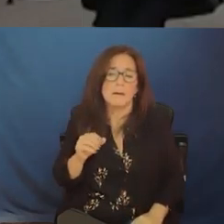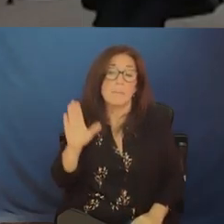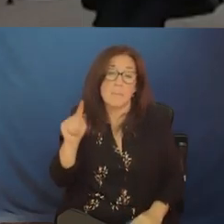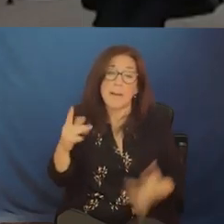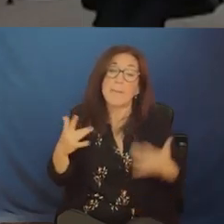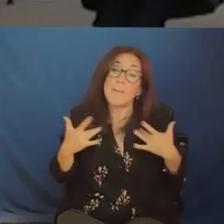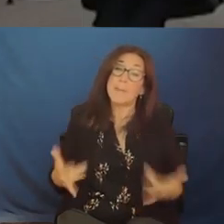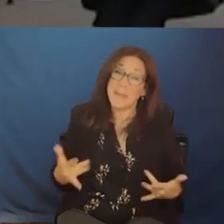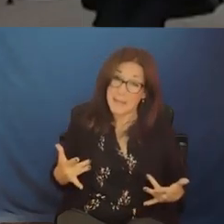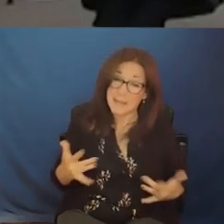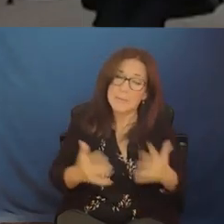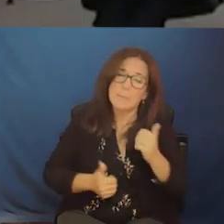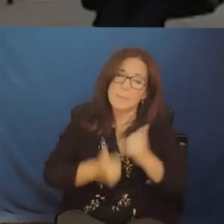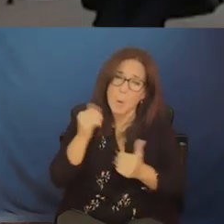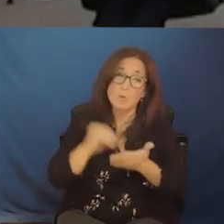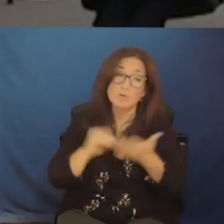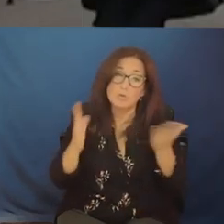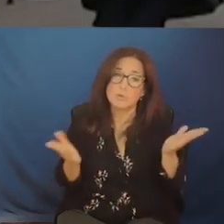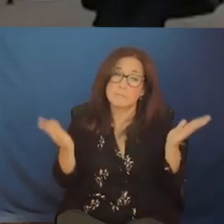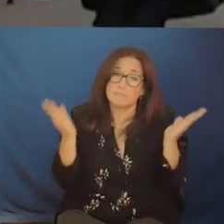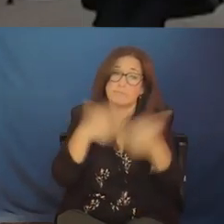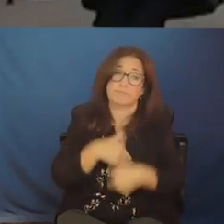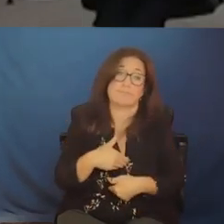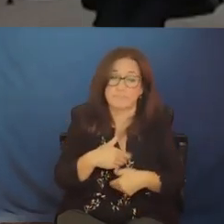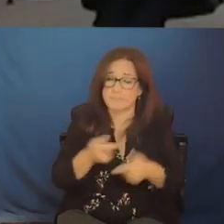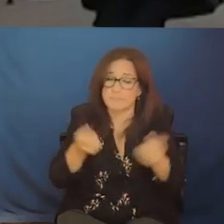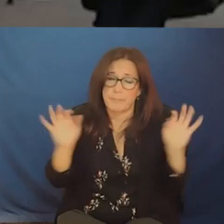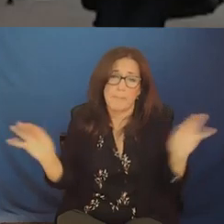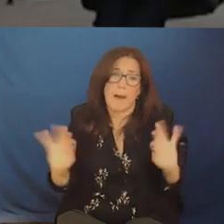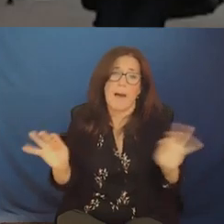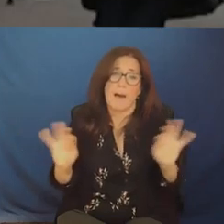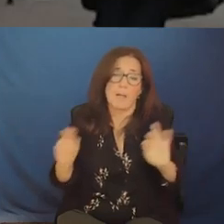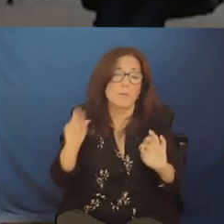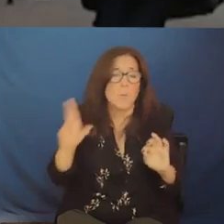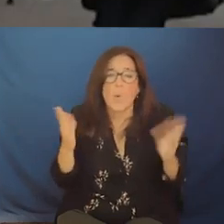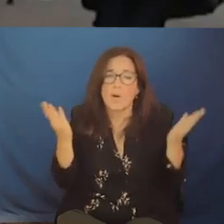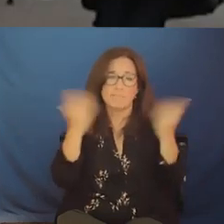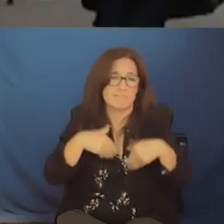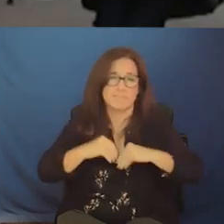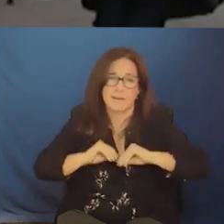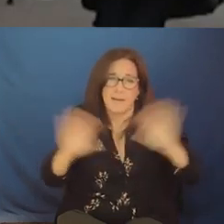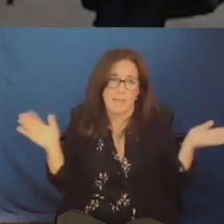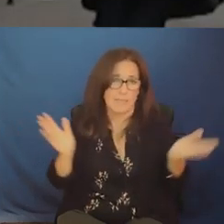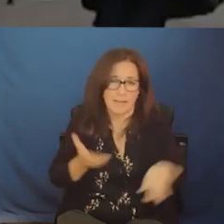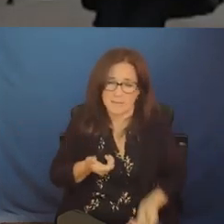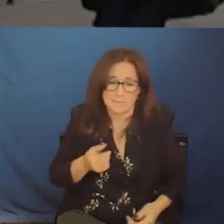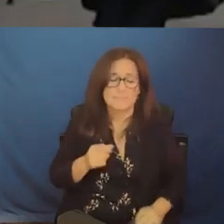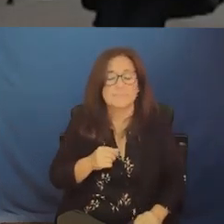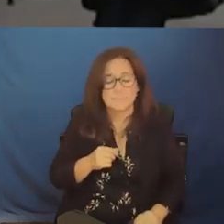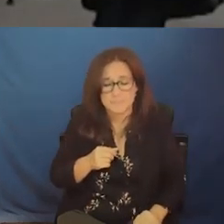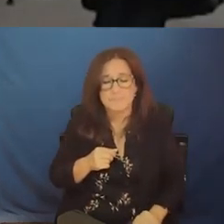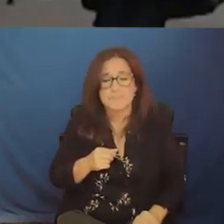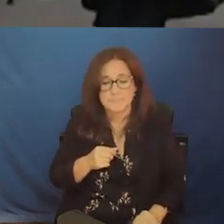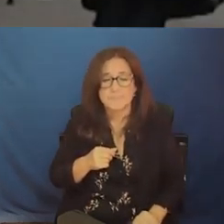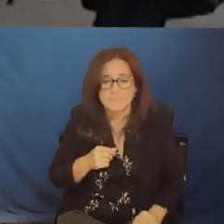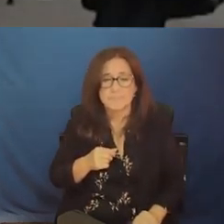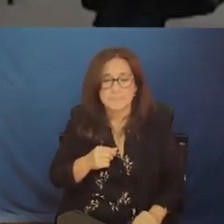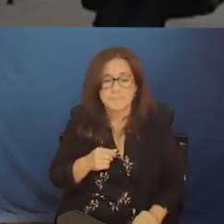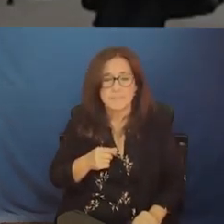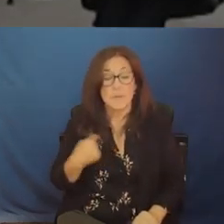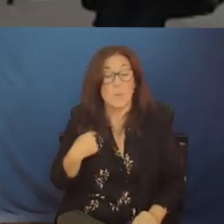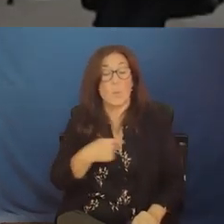pero bastante a menudo los estudiantes tienen síntomas bien leves o son asintomáticos de hecho pensamos